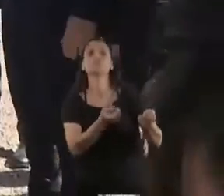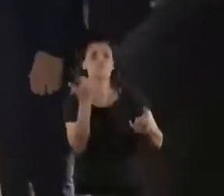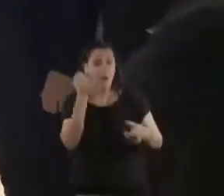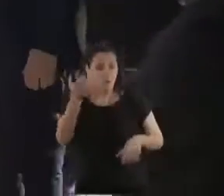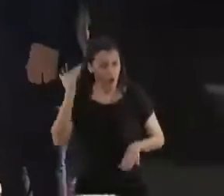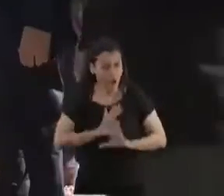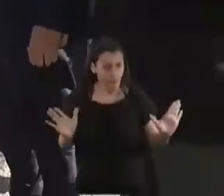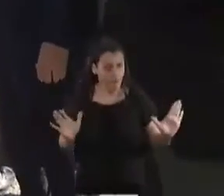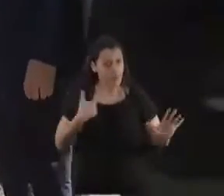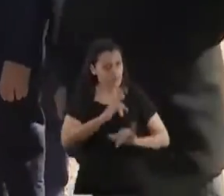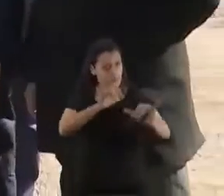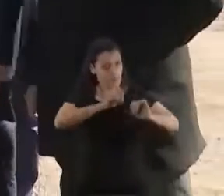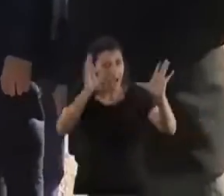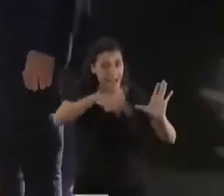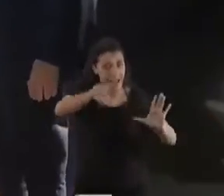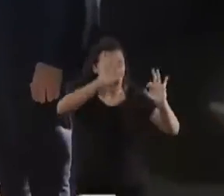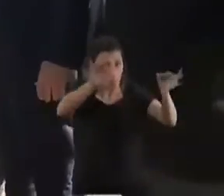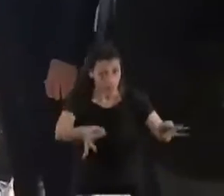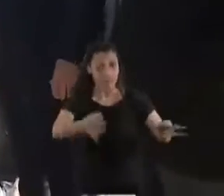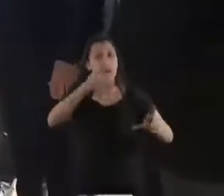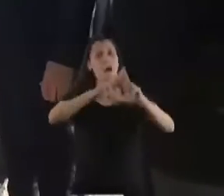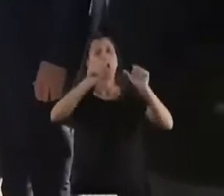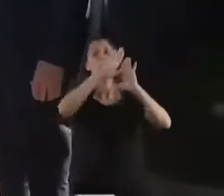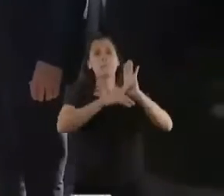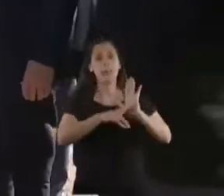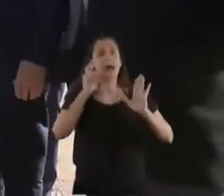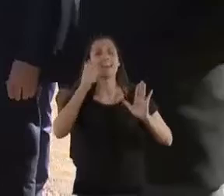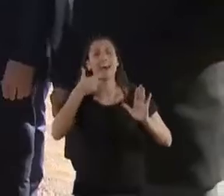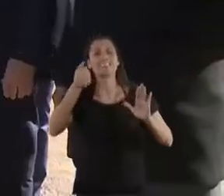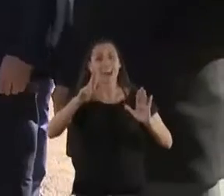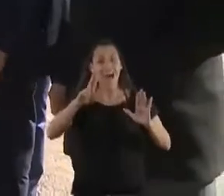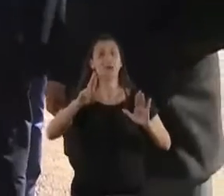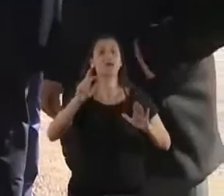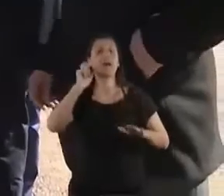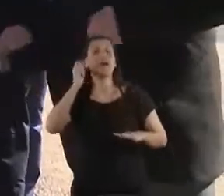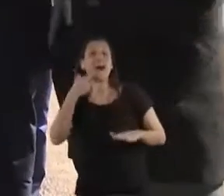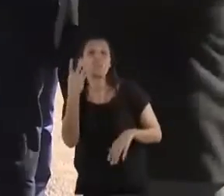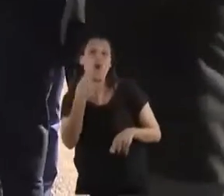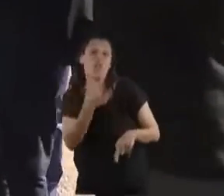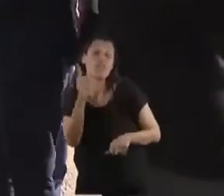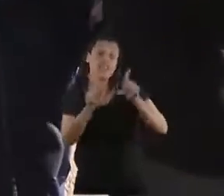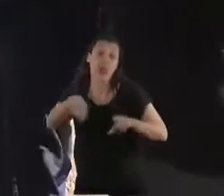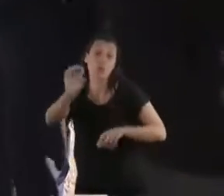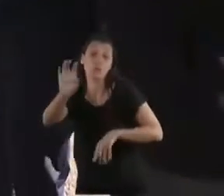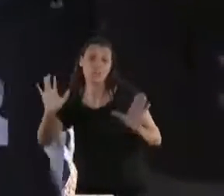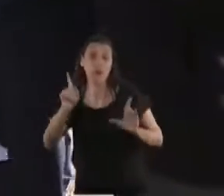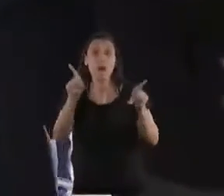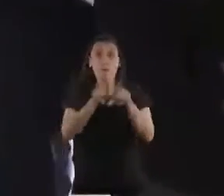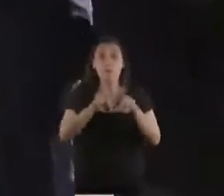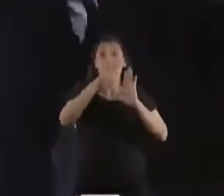quiero aclararles, con el plan Gasar, Gas 4 le dicen algunos, con ese plan